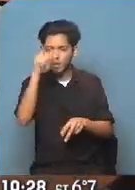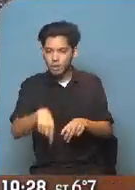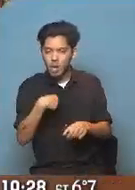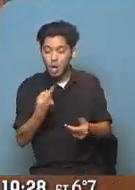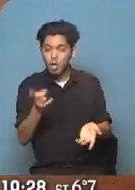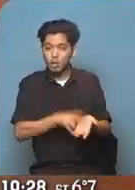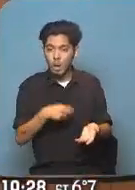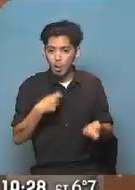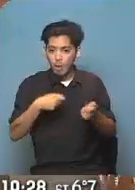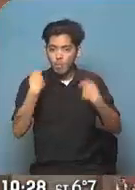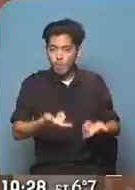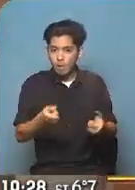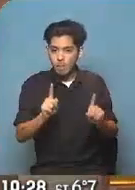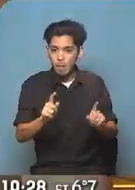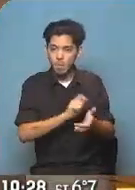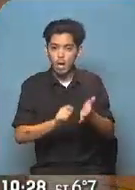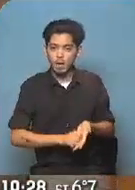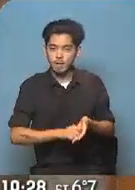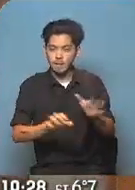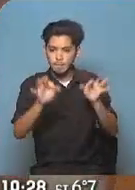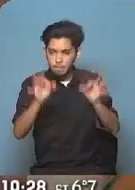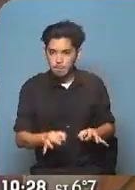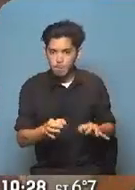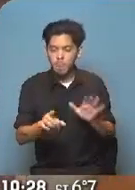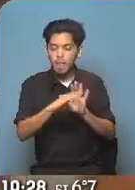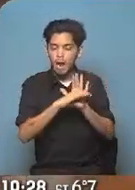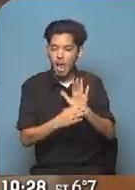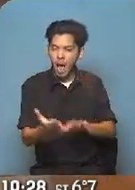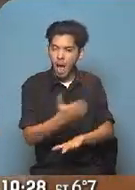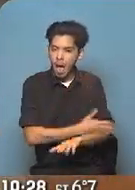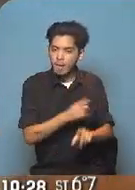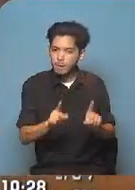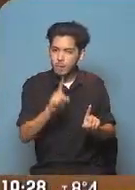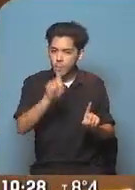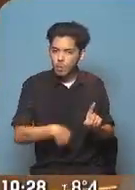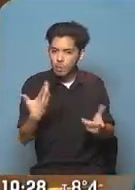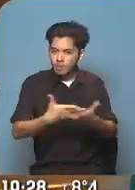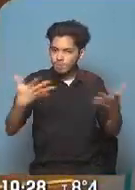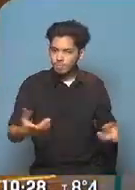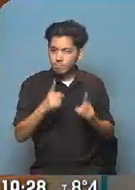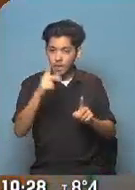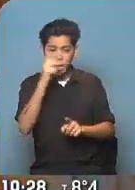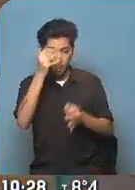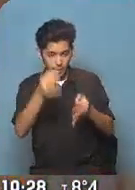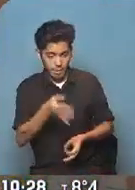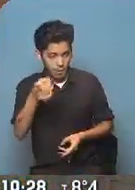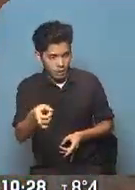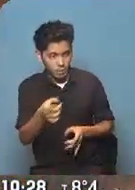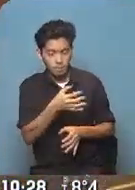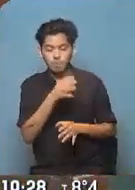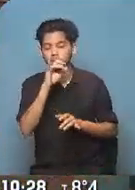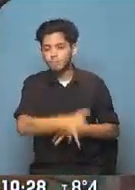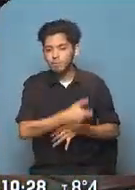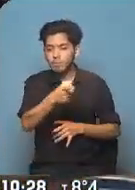devolviendo a la redacción original la reglamentación anterior había cometido un exceso de quincena había cometido un exceso